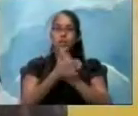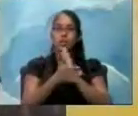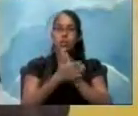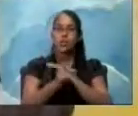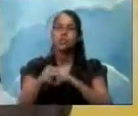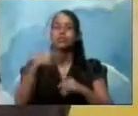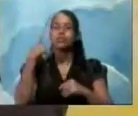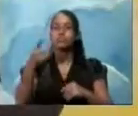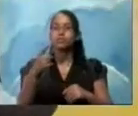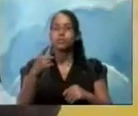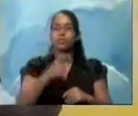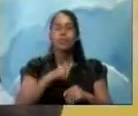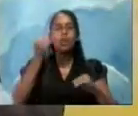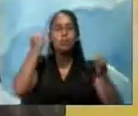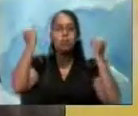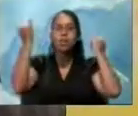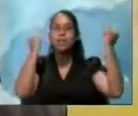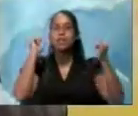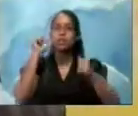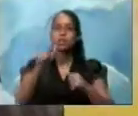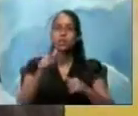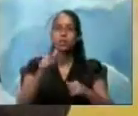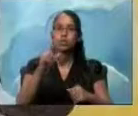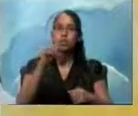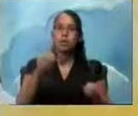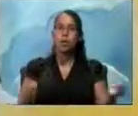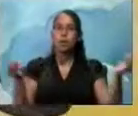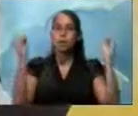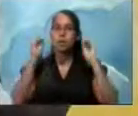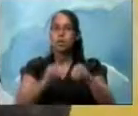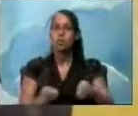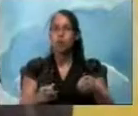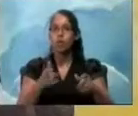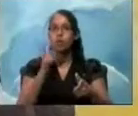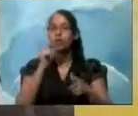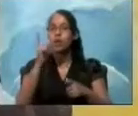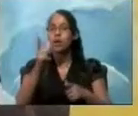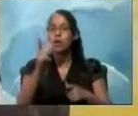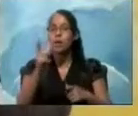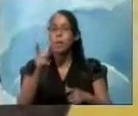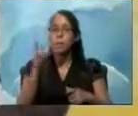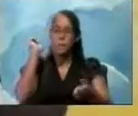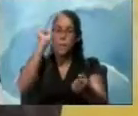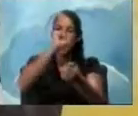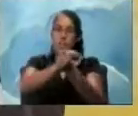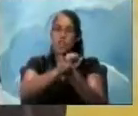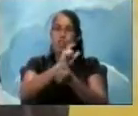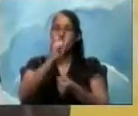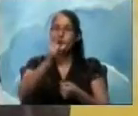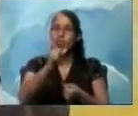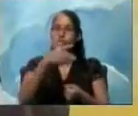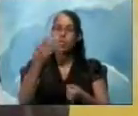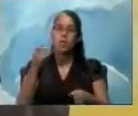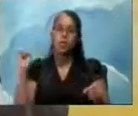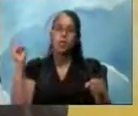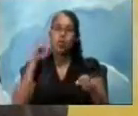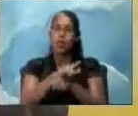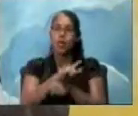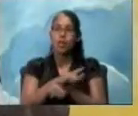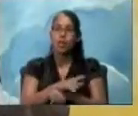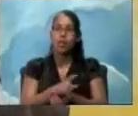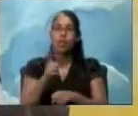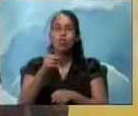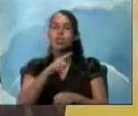después. Imagínense ustedes si habían colocado o habían puesto preso a uno que había violado, a uno que